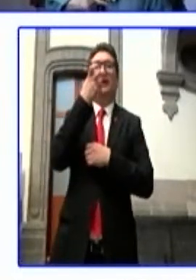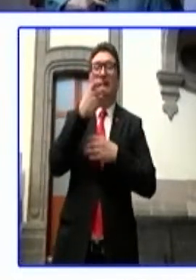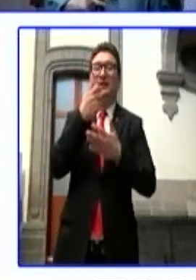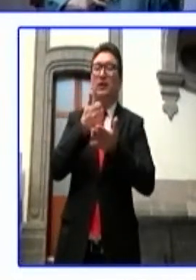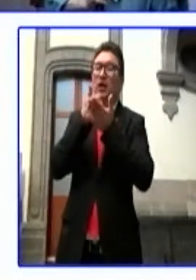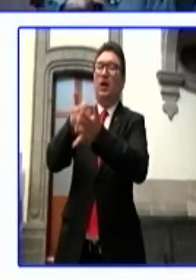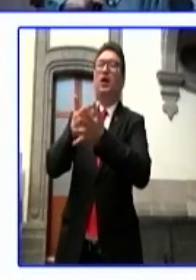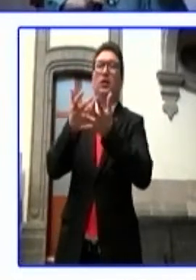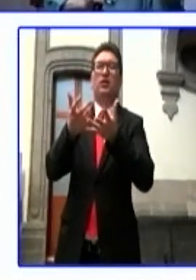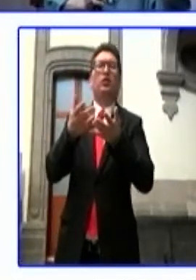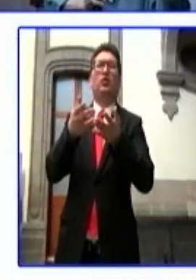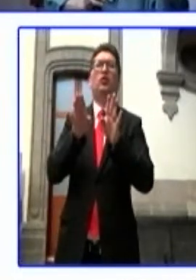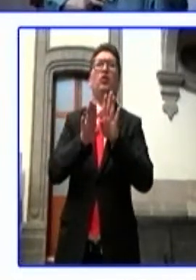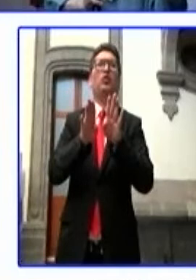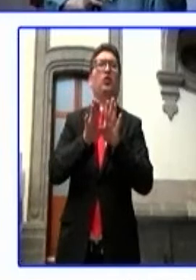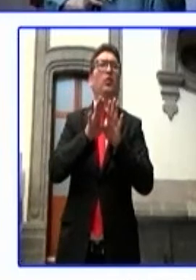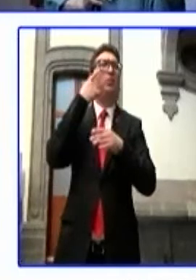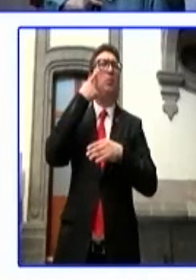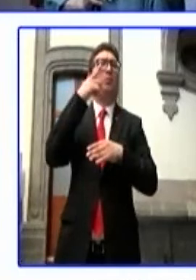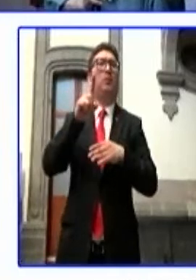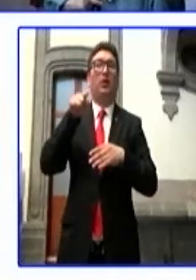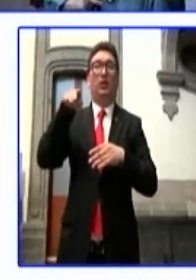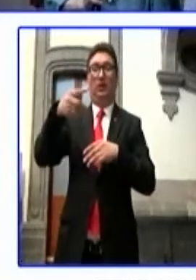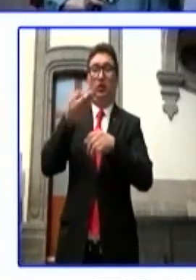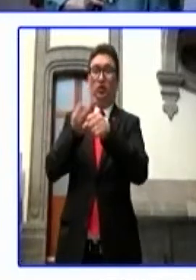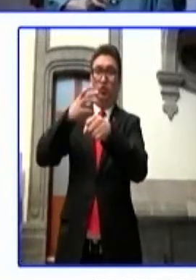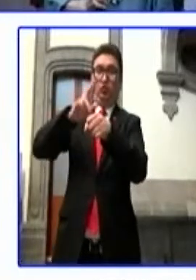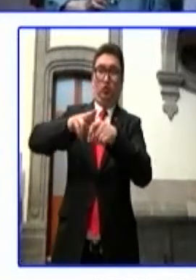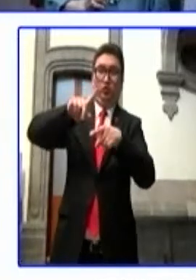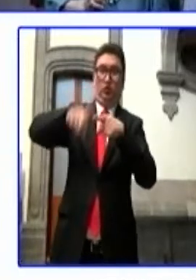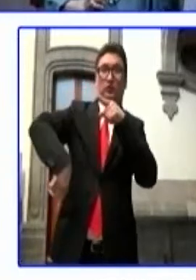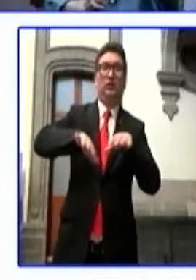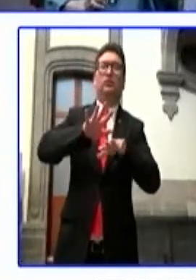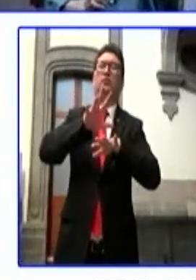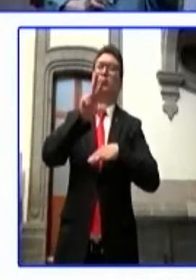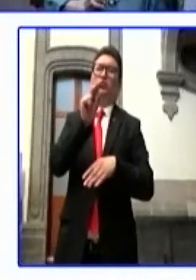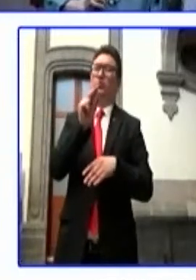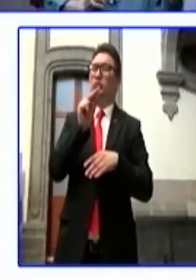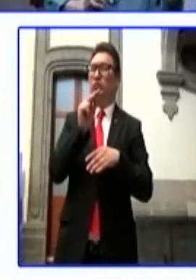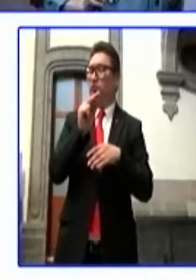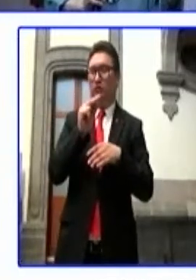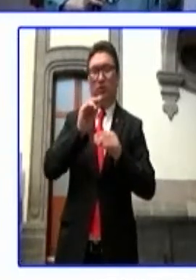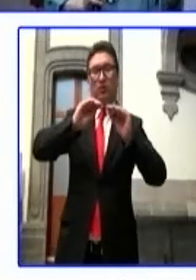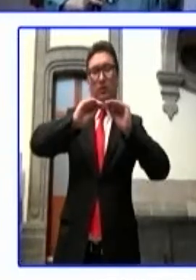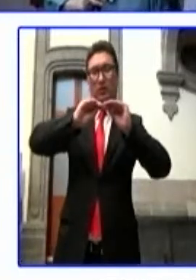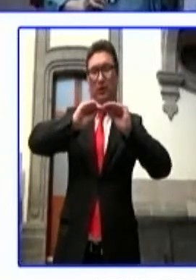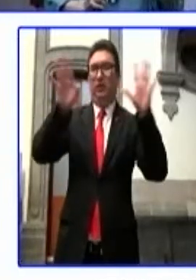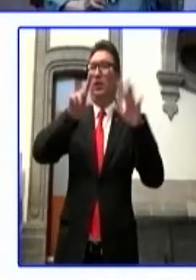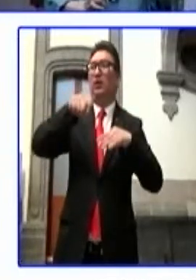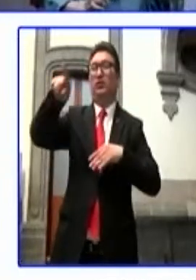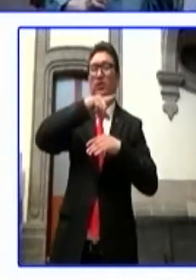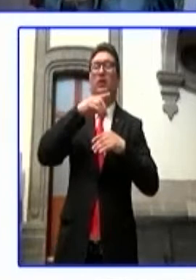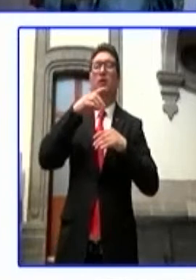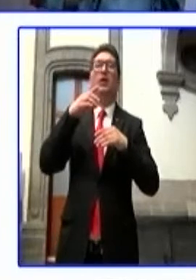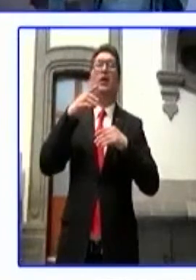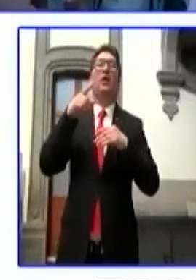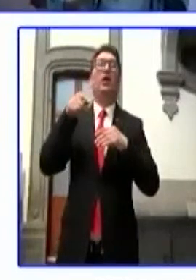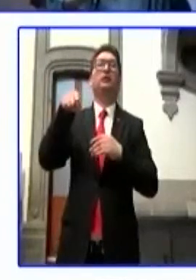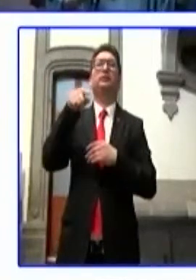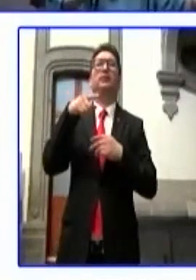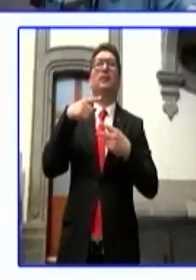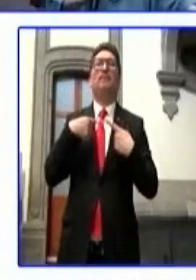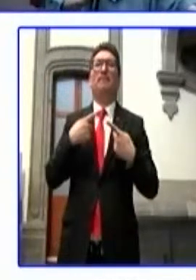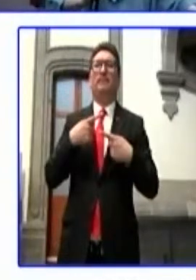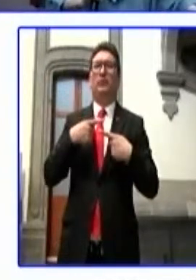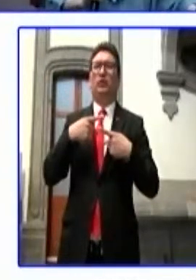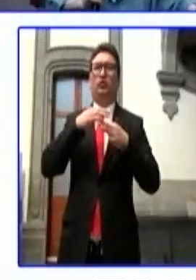ayudas no son para sustituir al tutor, que tiene que quedar muy claro a los legisladores, perdón, a los